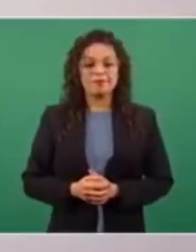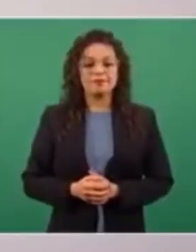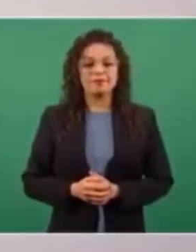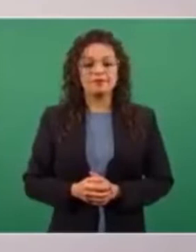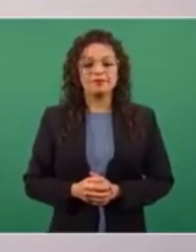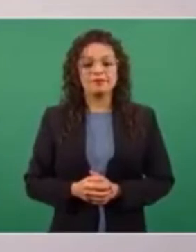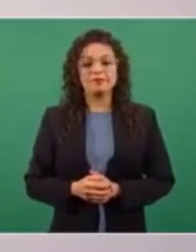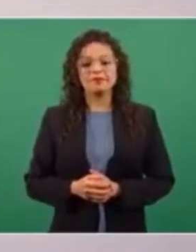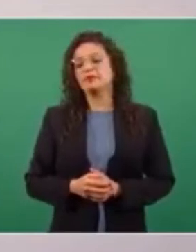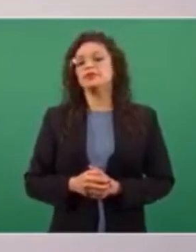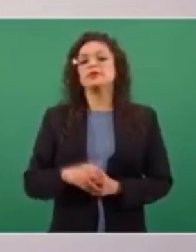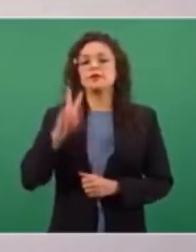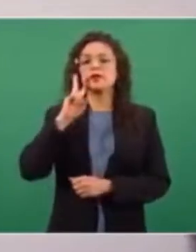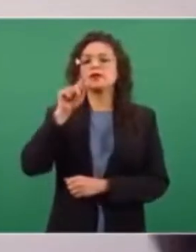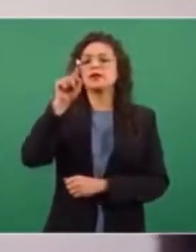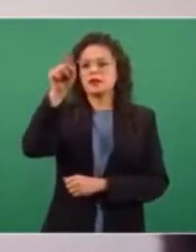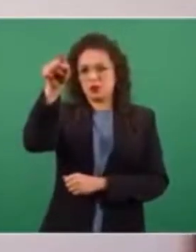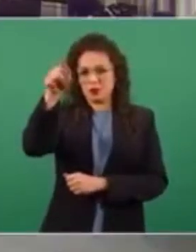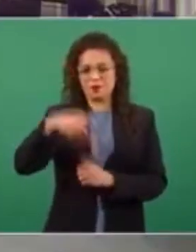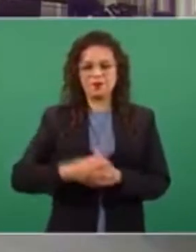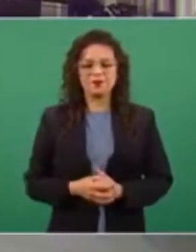A ver, el